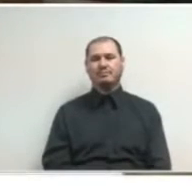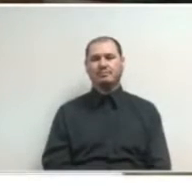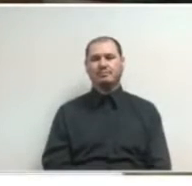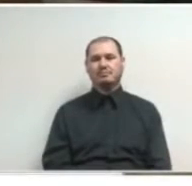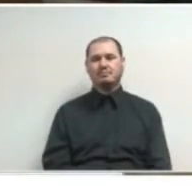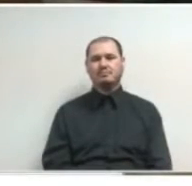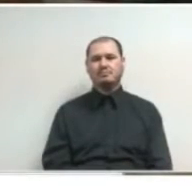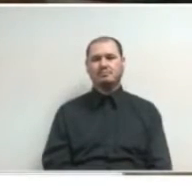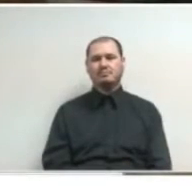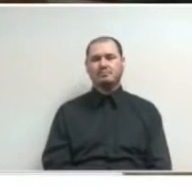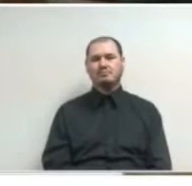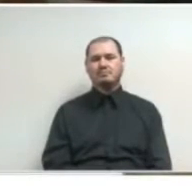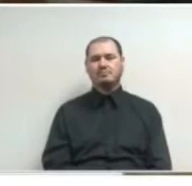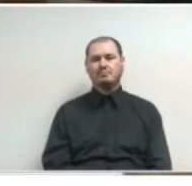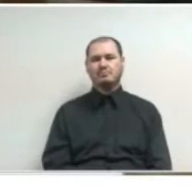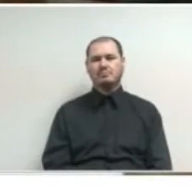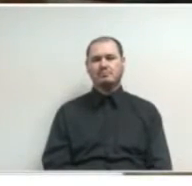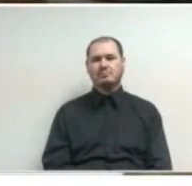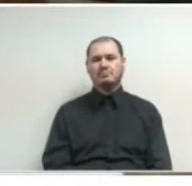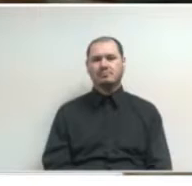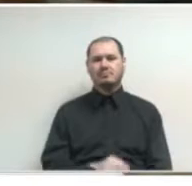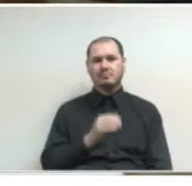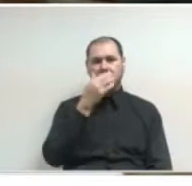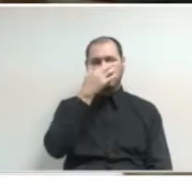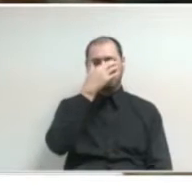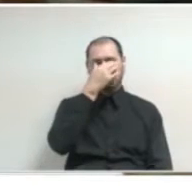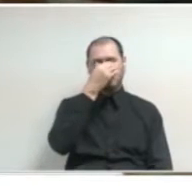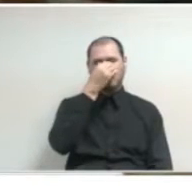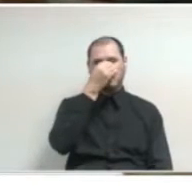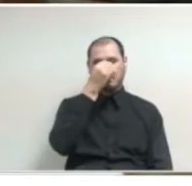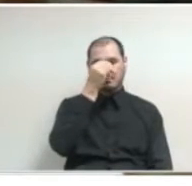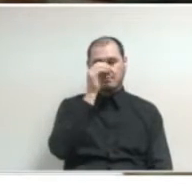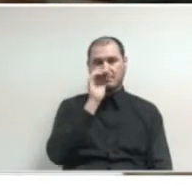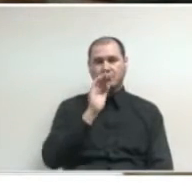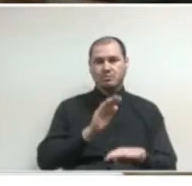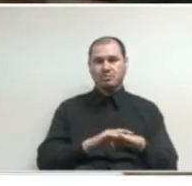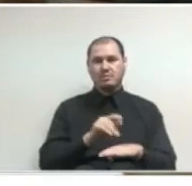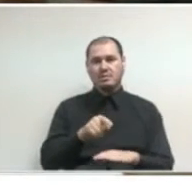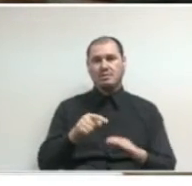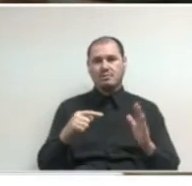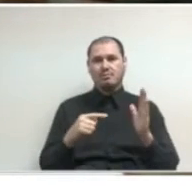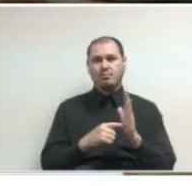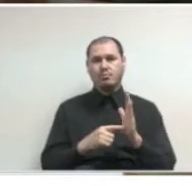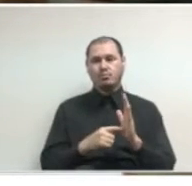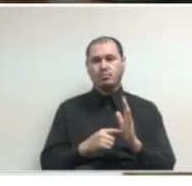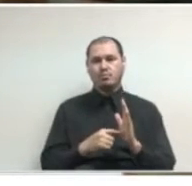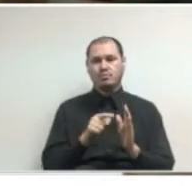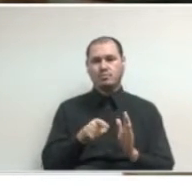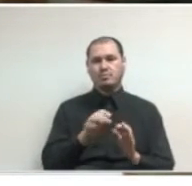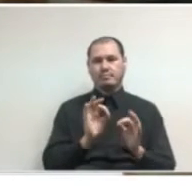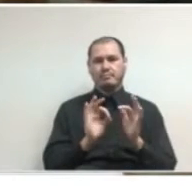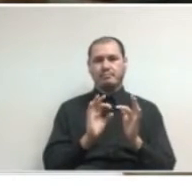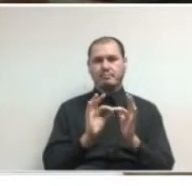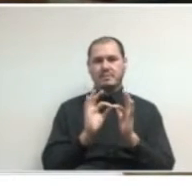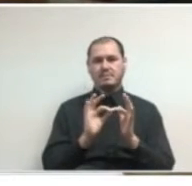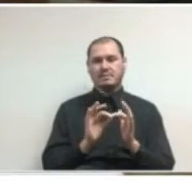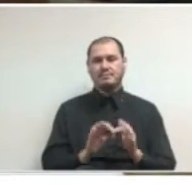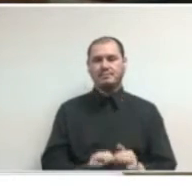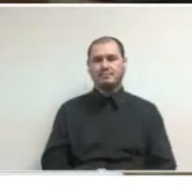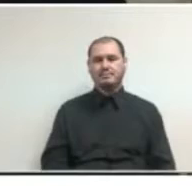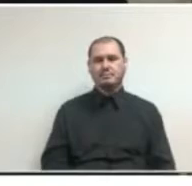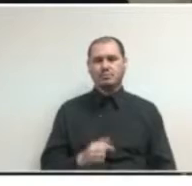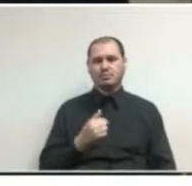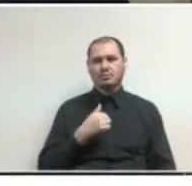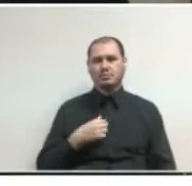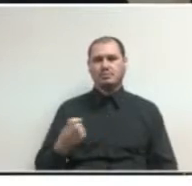Cuayandé Vélez. Doctor Dicel, de Valleru Jovaita. Es con relación a este punto, quería señalar de que recibí